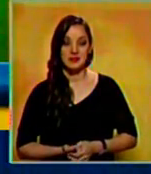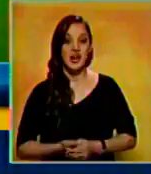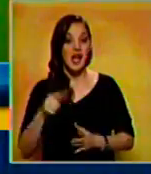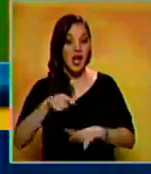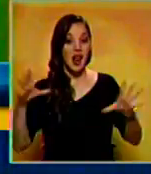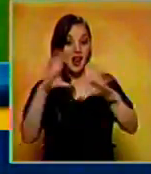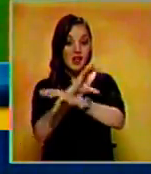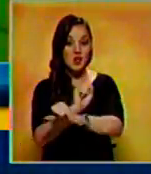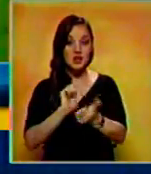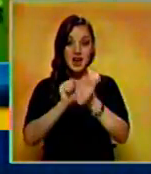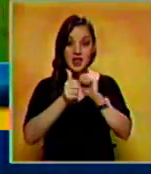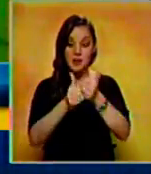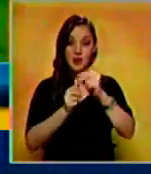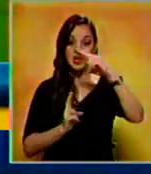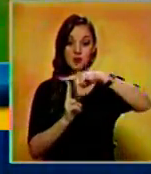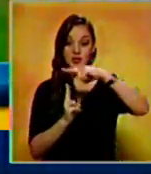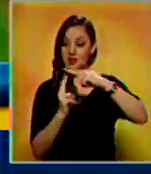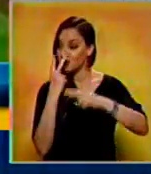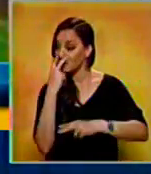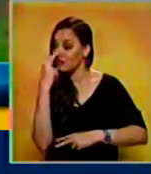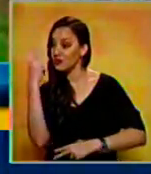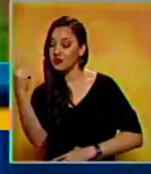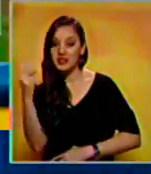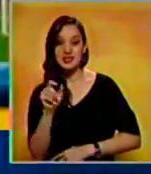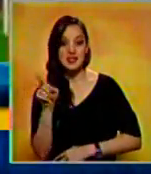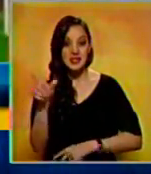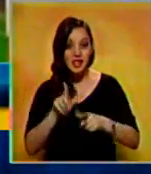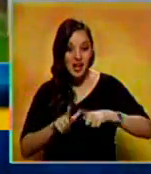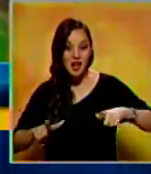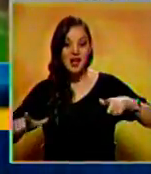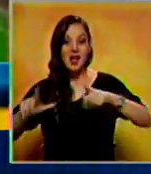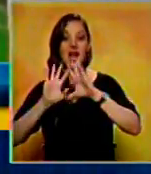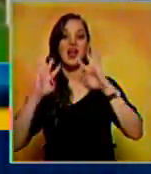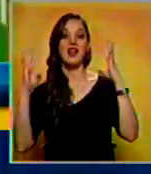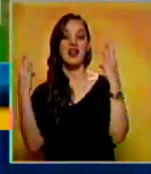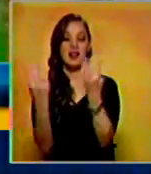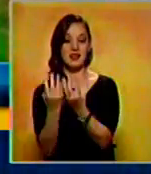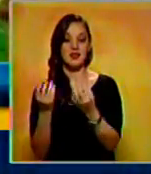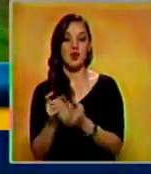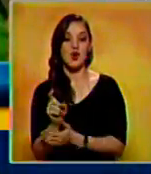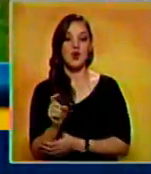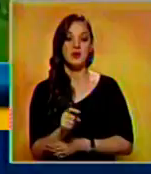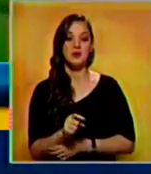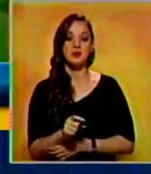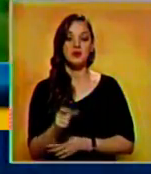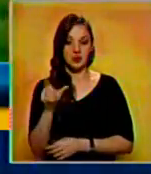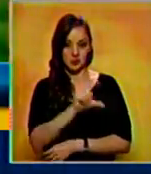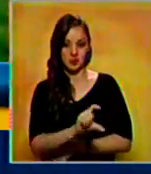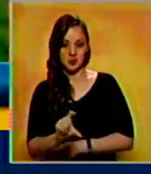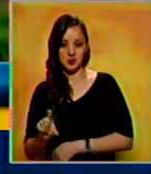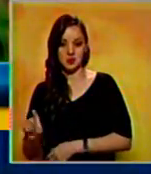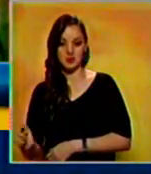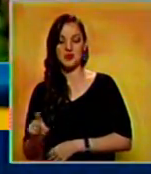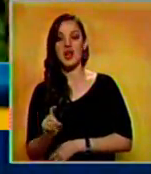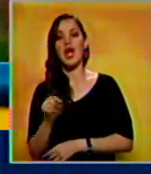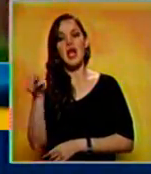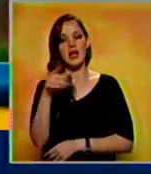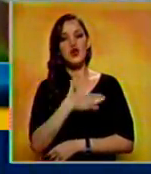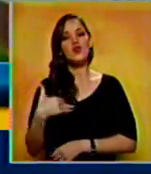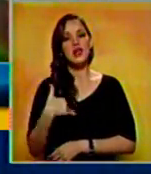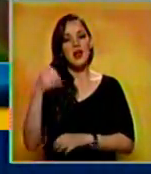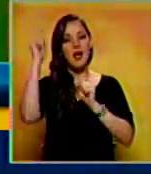Esta noche el Deportivo Táchira visita a Guaraní en el Estadio Defensores del Chaco. El Carrusel Aurinegro buscará su primera victoria en el Grupo 8 de la